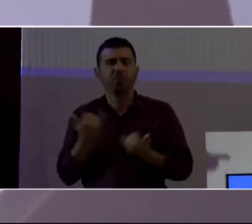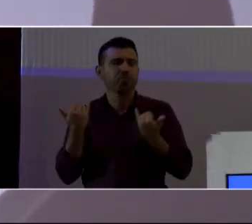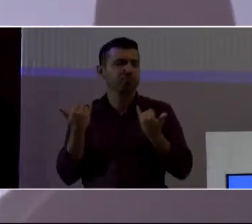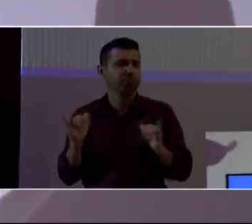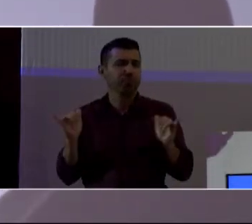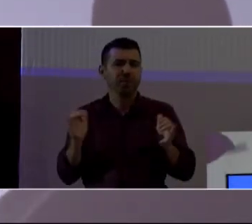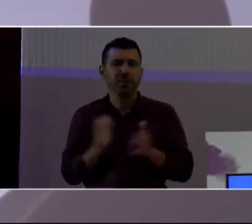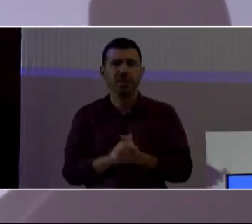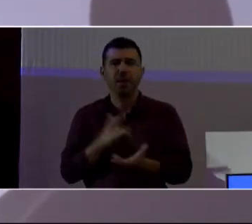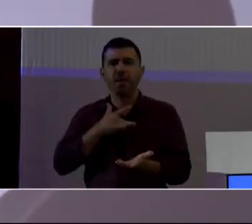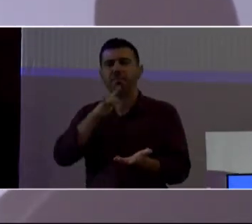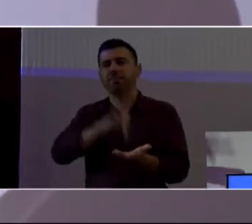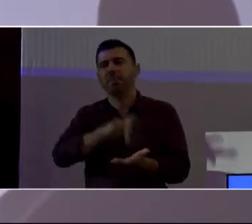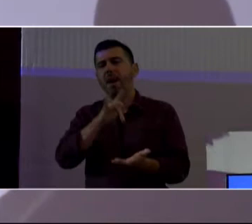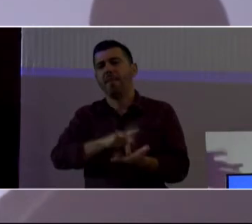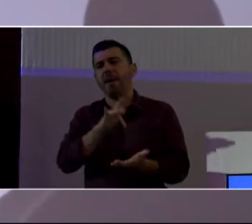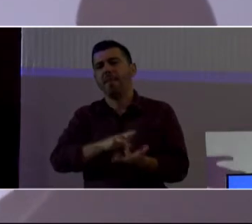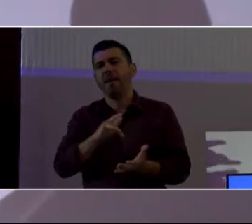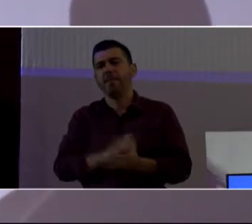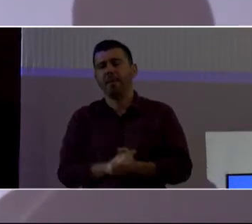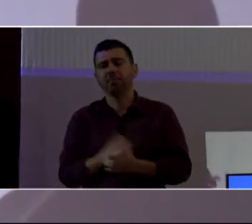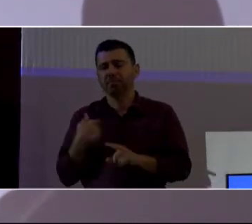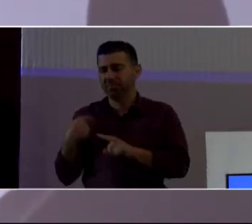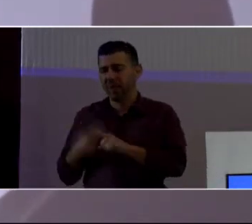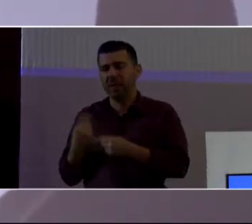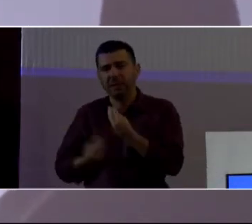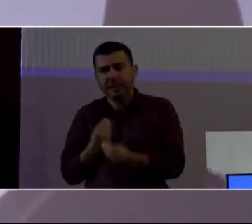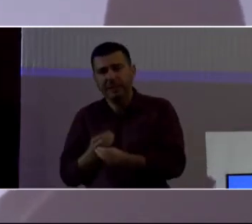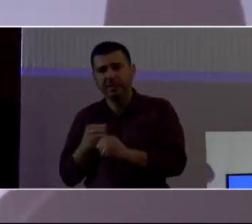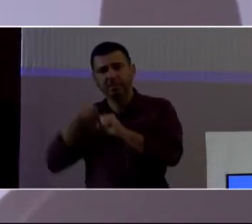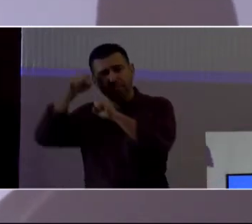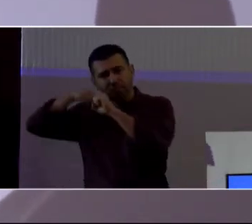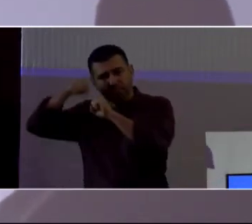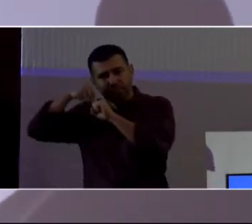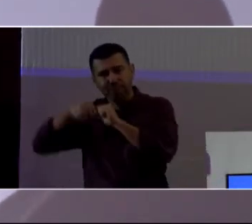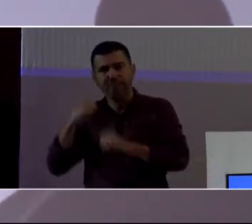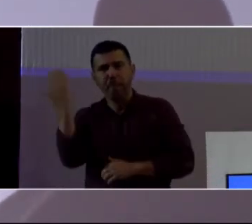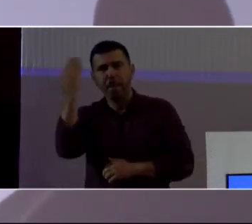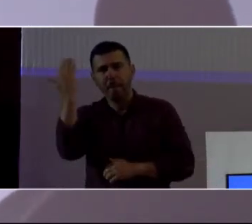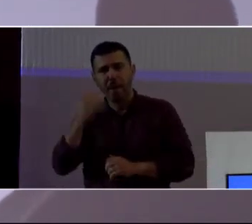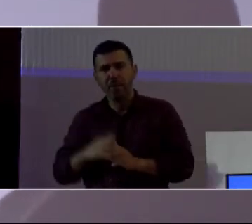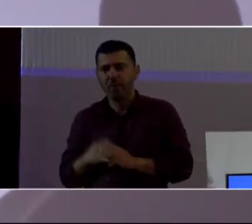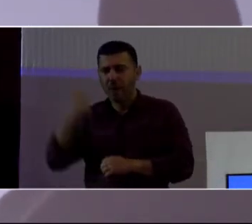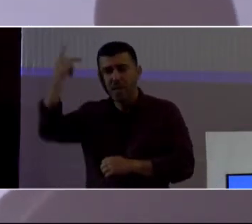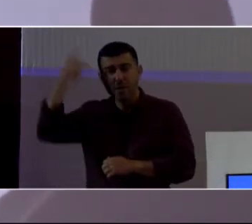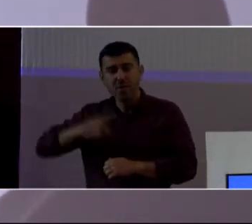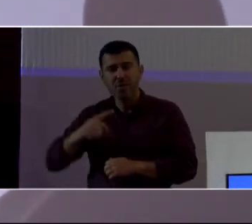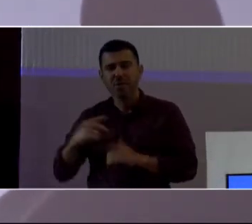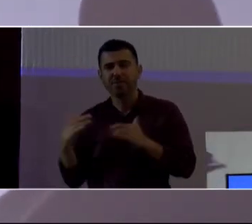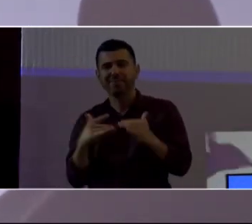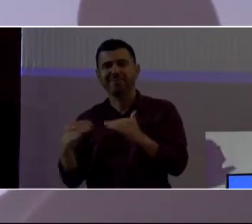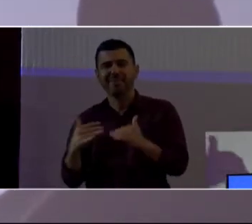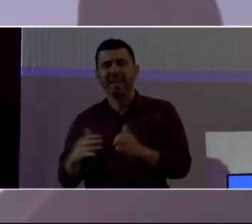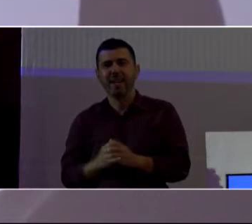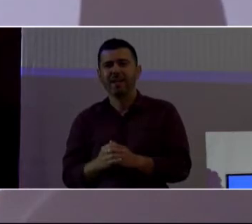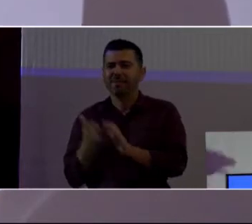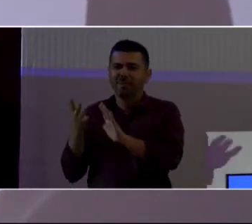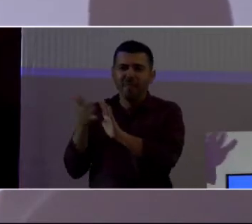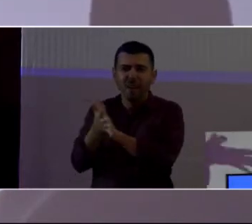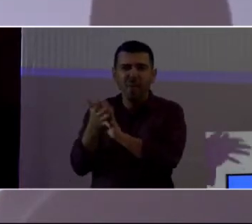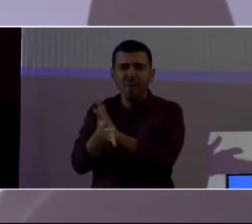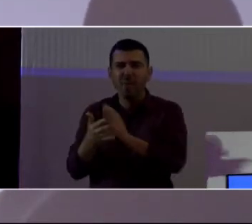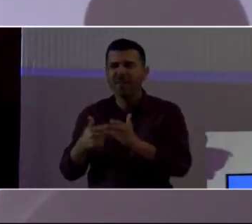nuestra propia. Hemos hecho una película con compañeros en el Cauca, Historias de Guerra, que cuenta 5 historias